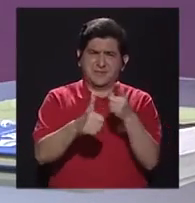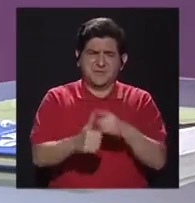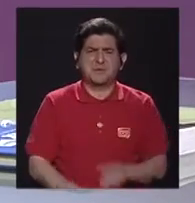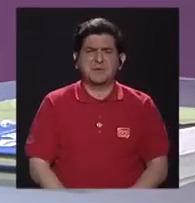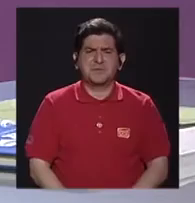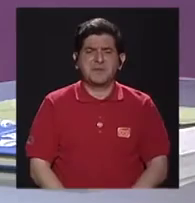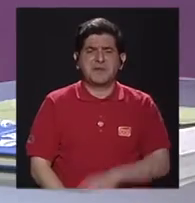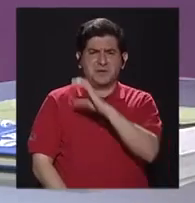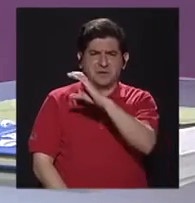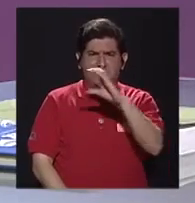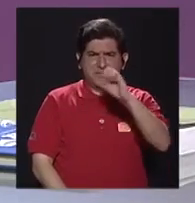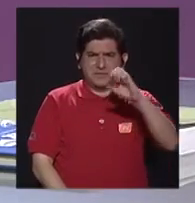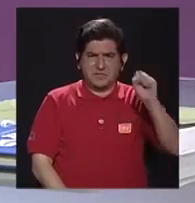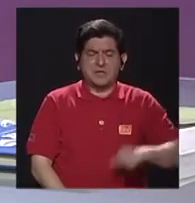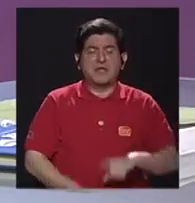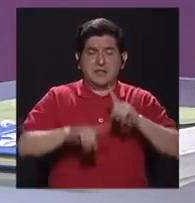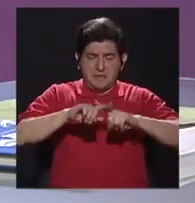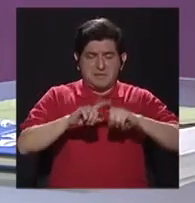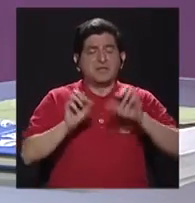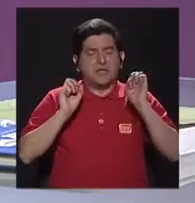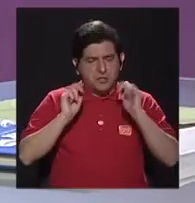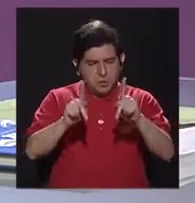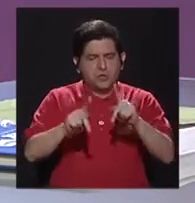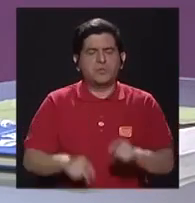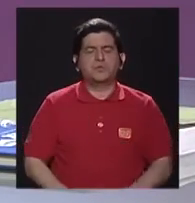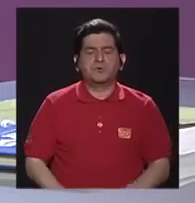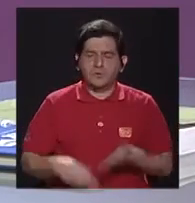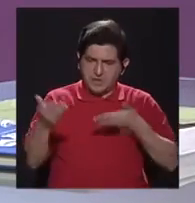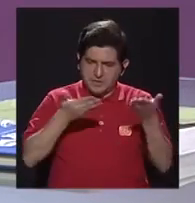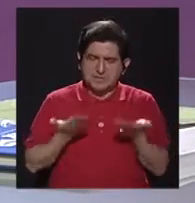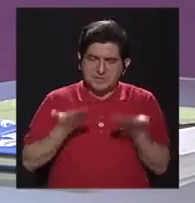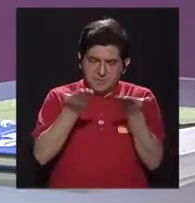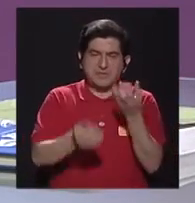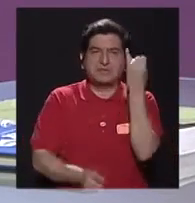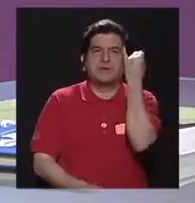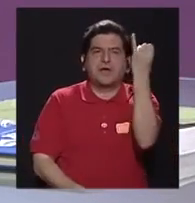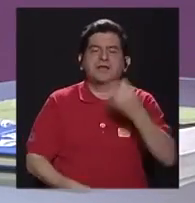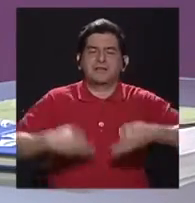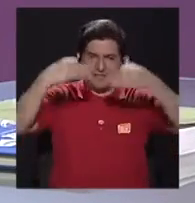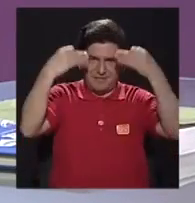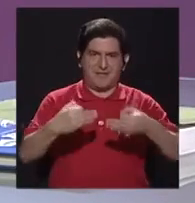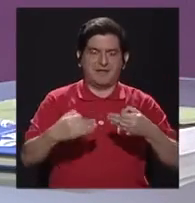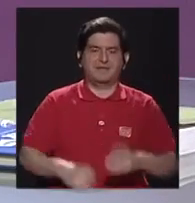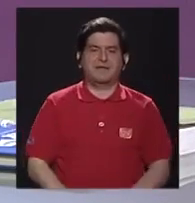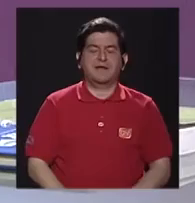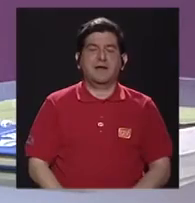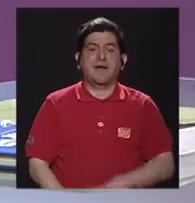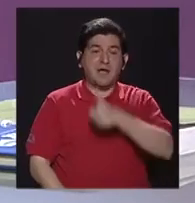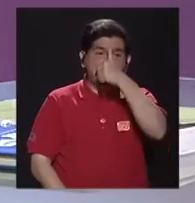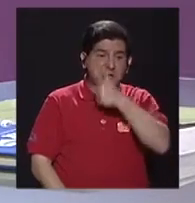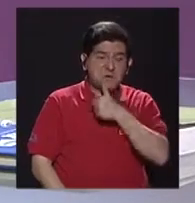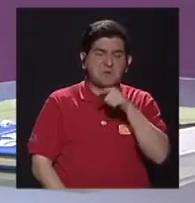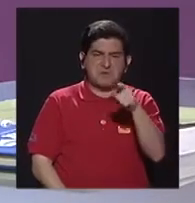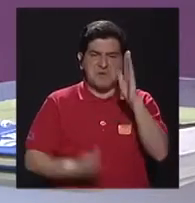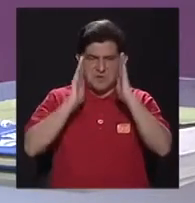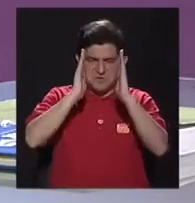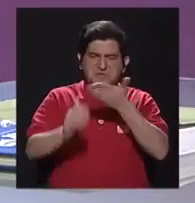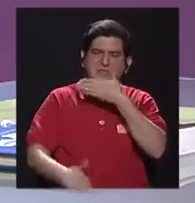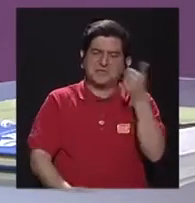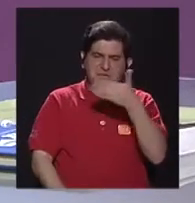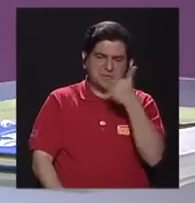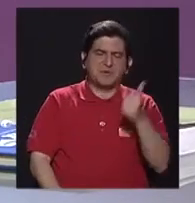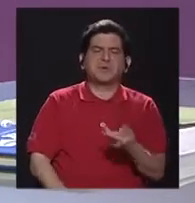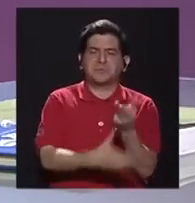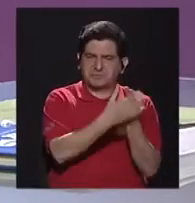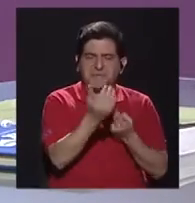Caja brindará el servicio de acuerdo con sus posibilidades. Ese es el espíritu de la sentencia. Creo que en el nivel privado va a atender esto de mejor manera para